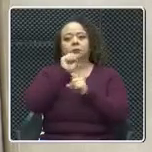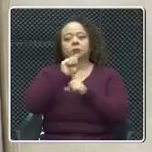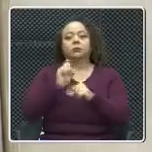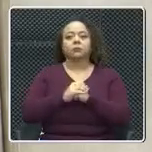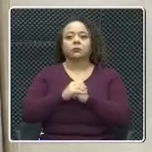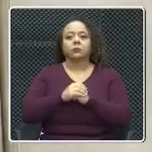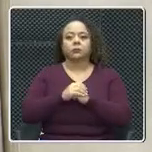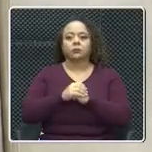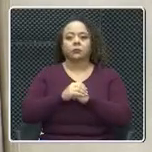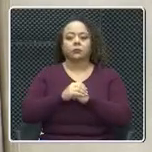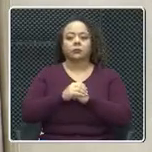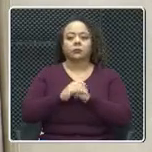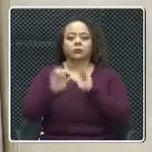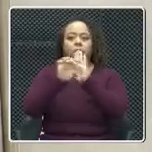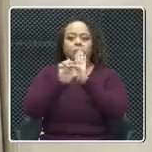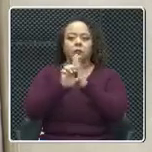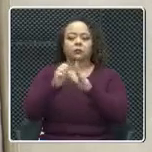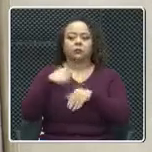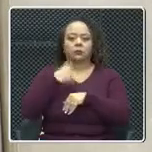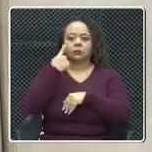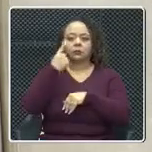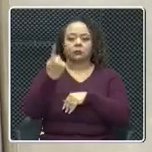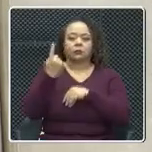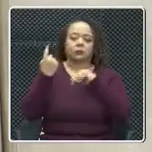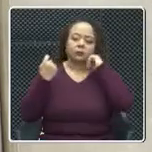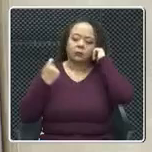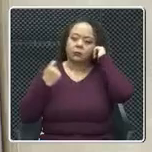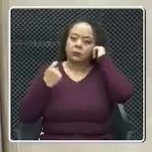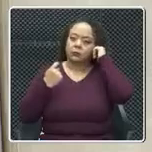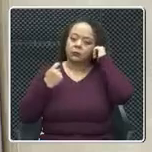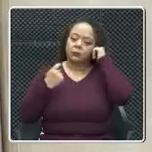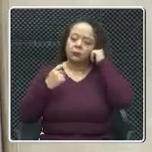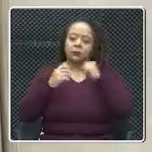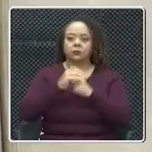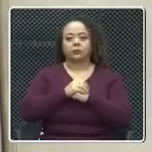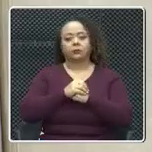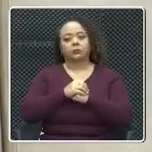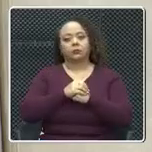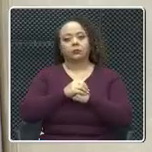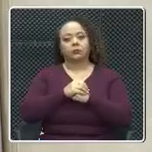es un ejemplo que veía hace unos días,